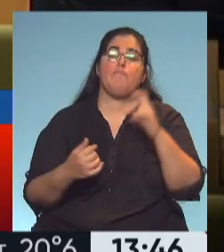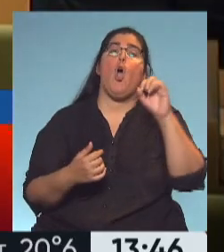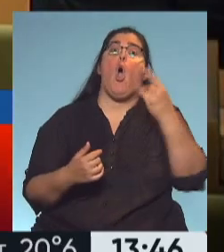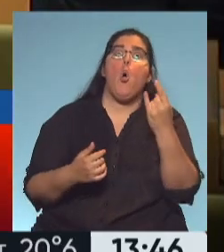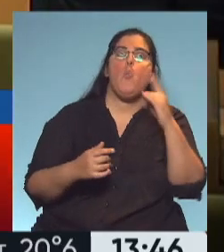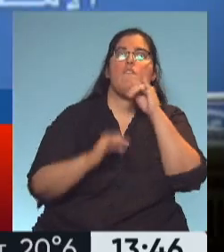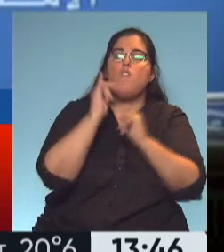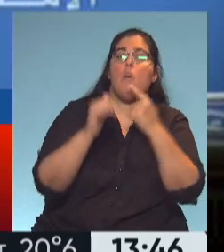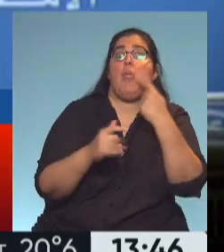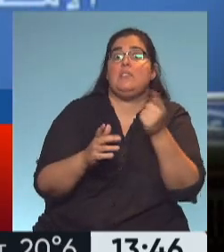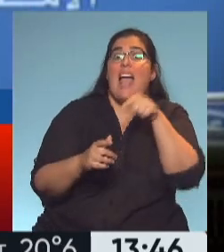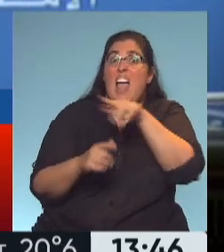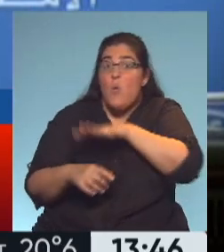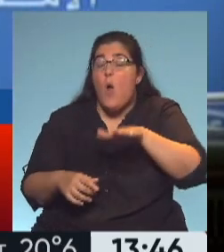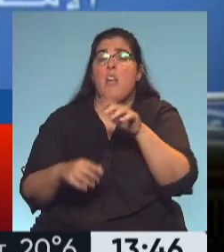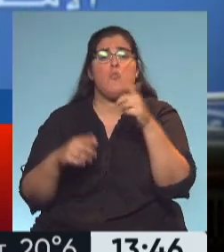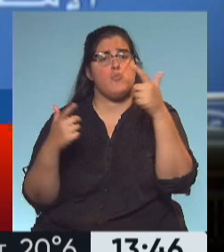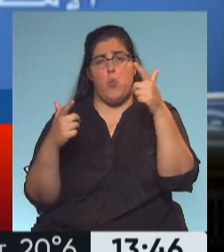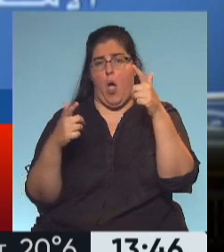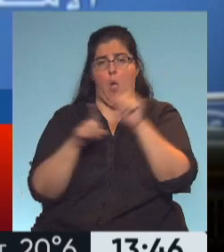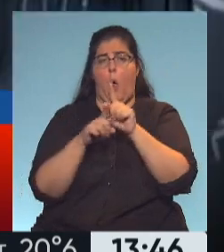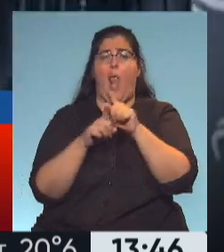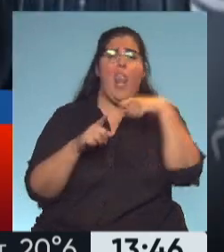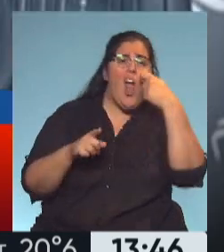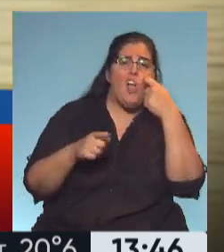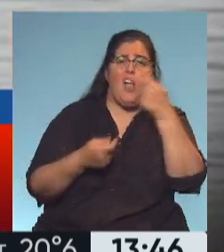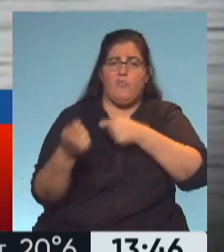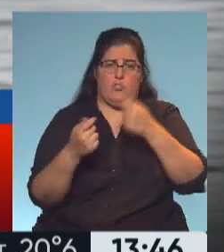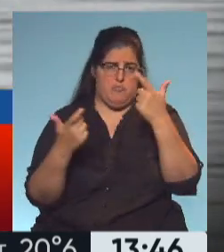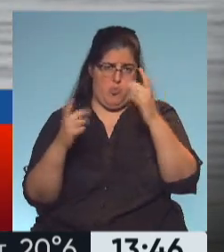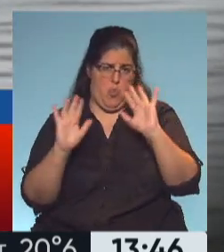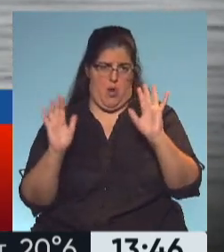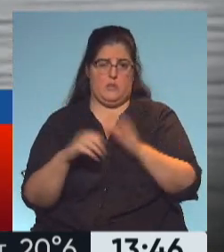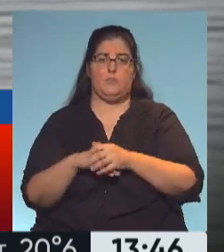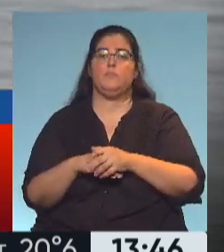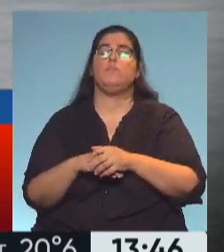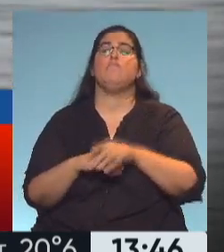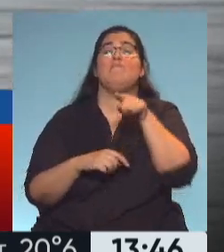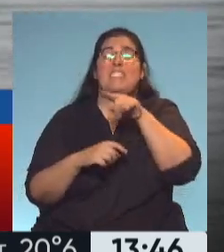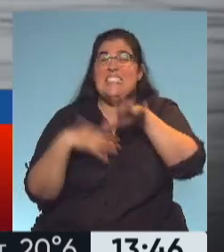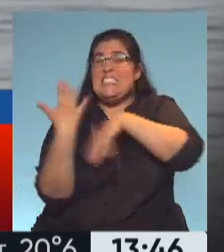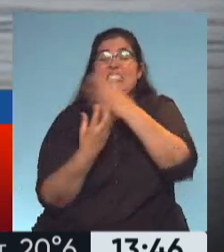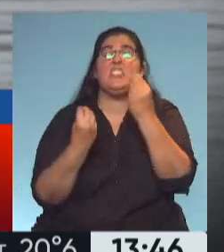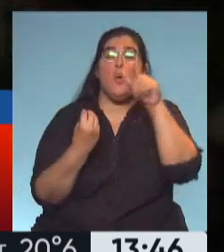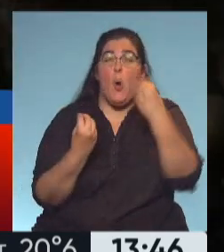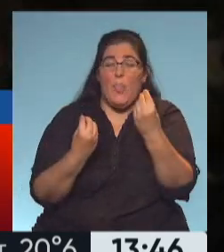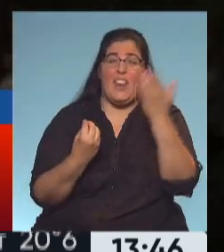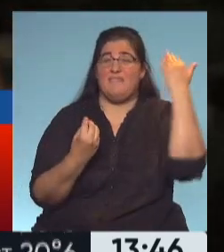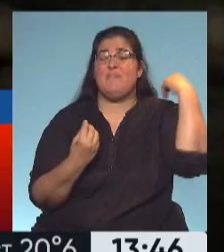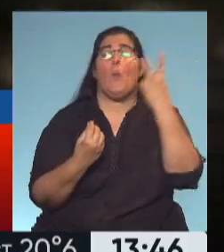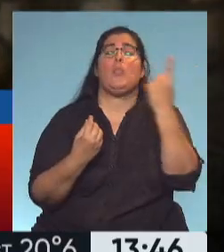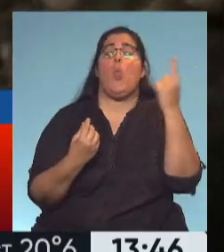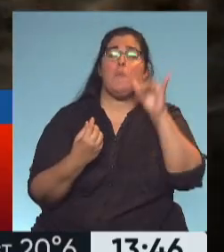esta zona no se registra actividad vinculada al narcotráfico. La crisis estalló el 21 de marzo